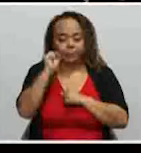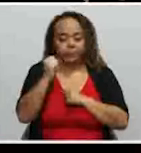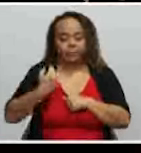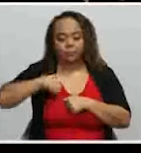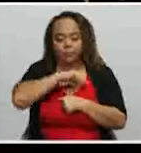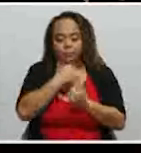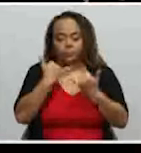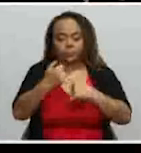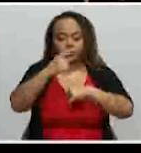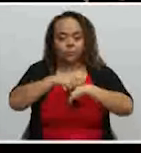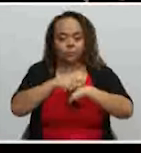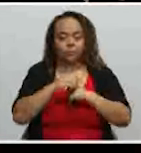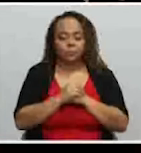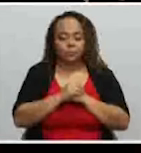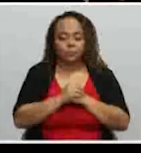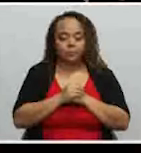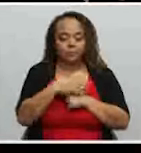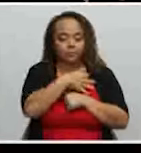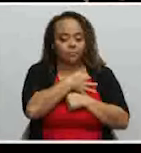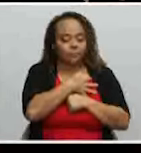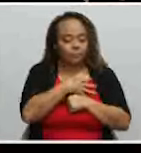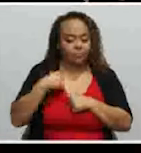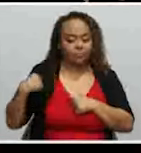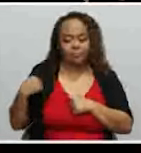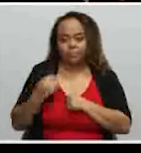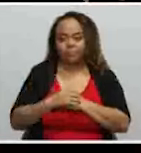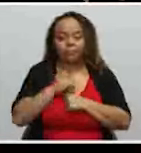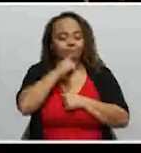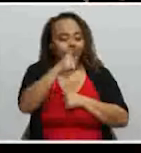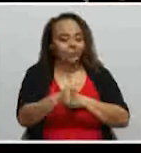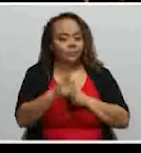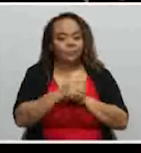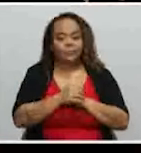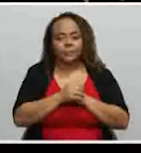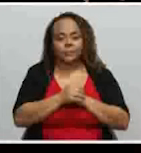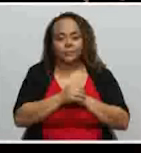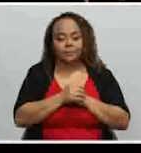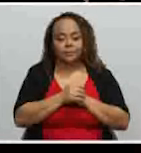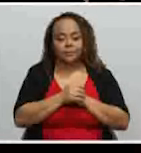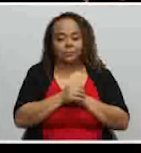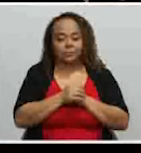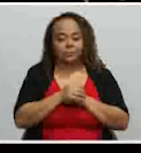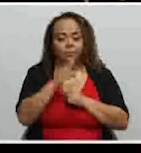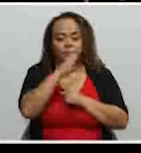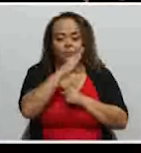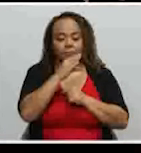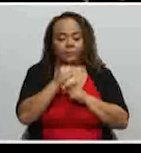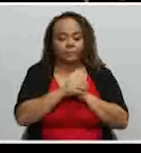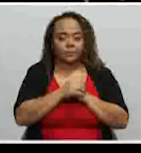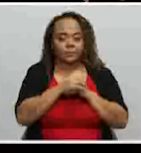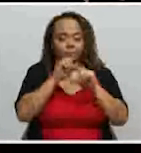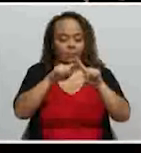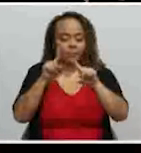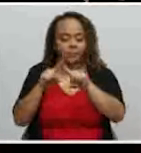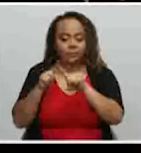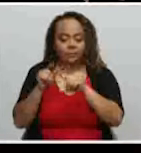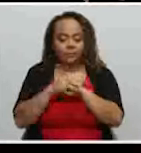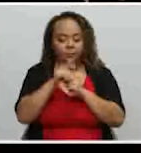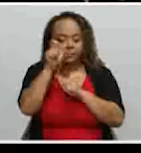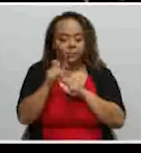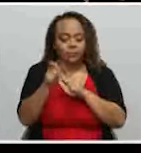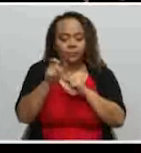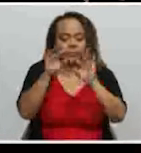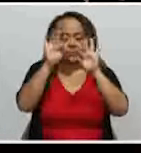momento, a él tenerlo acá era realmente bastante triste que fuéramos a perder esa figura,